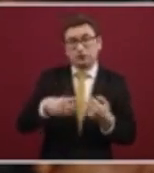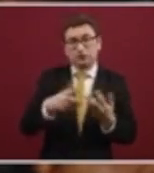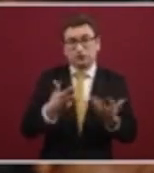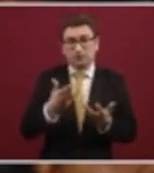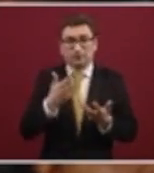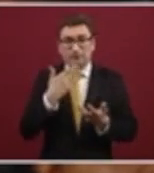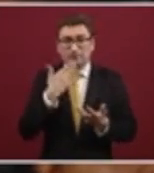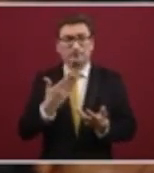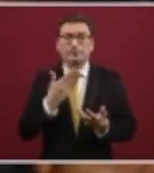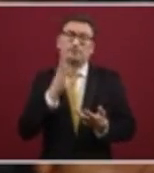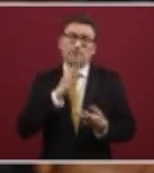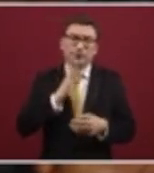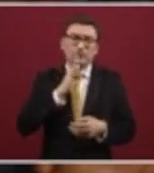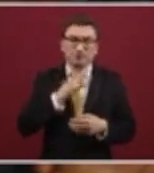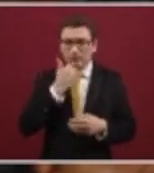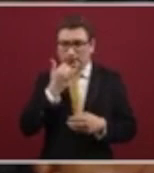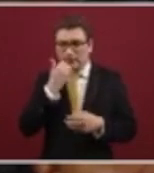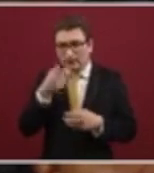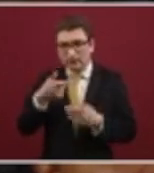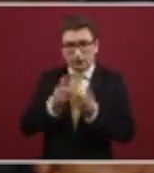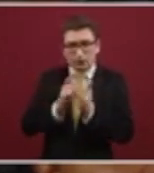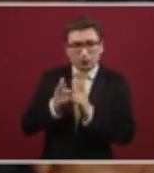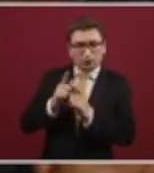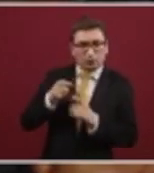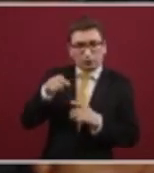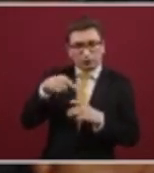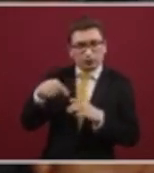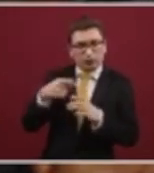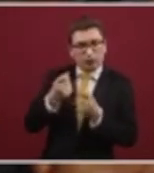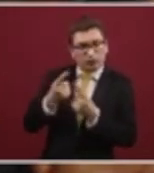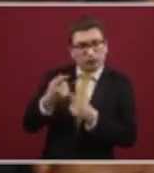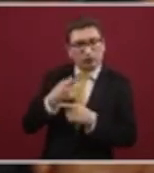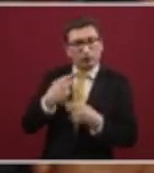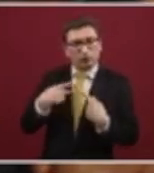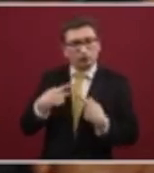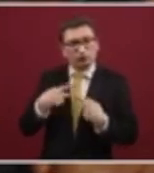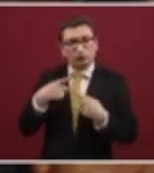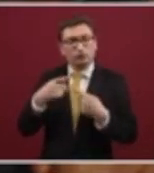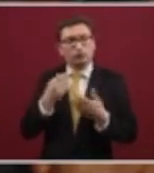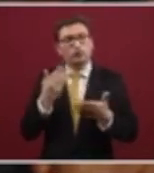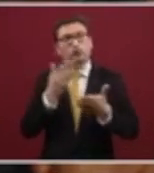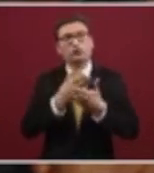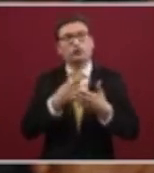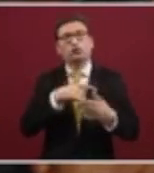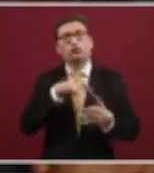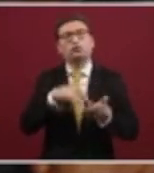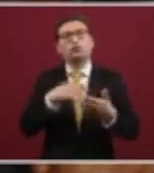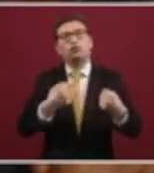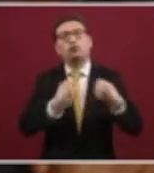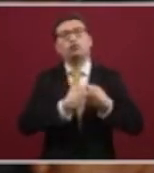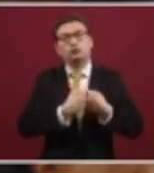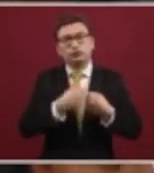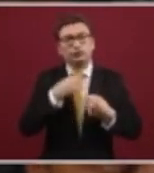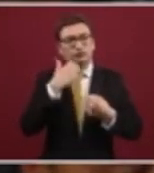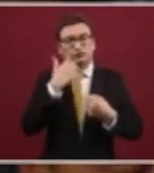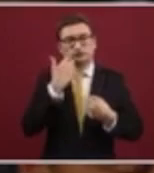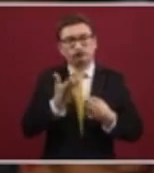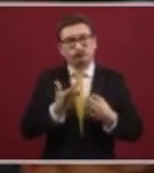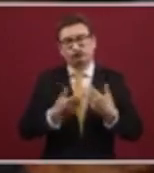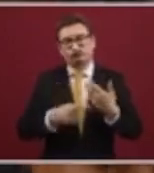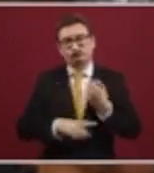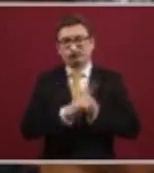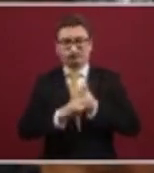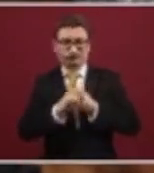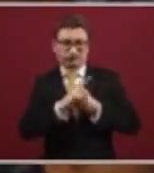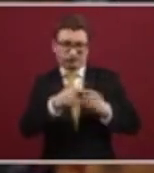Entonces, ese grupo hay que identificarlo, porque es un grupo que tiene presencia en la frontera y no queremos que incida en la violencia o